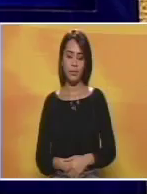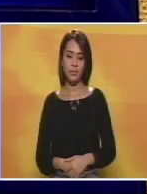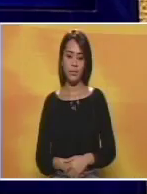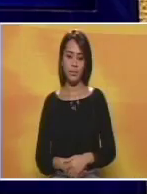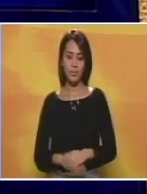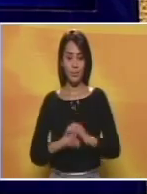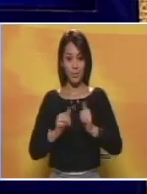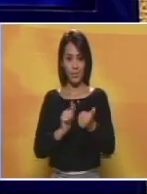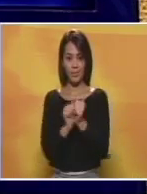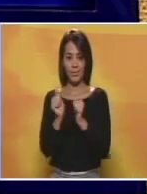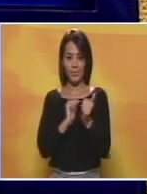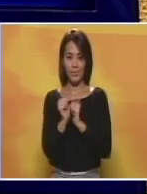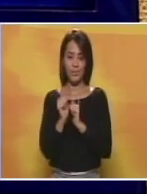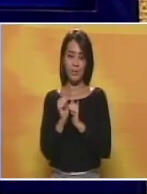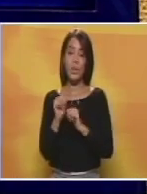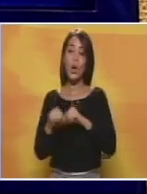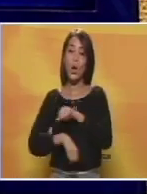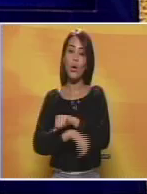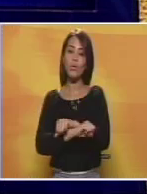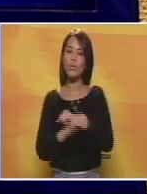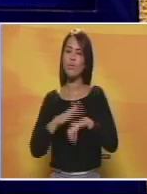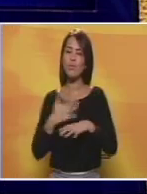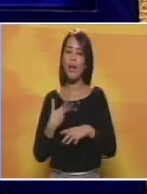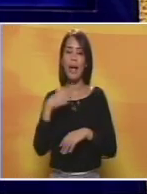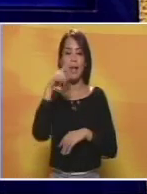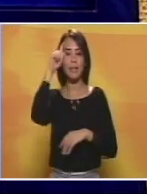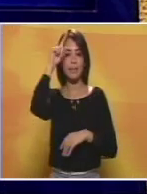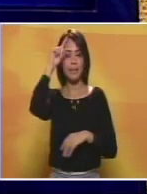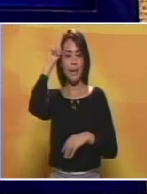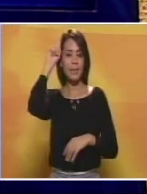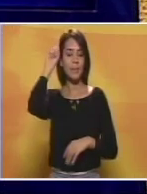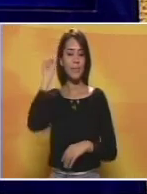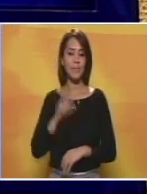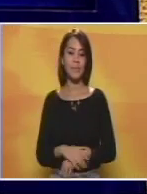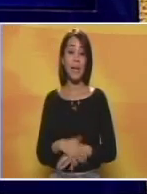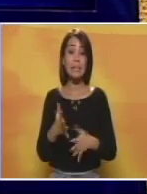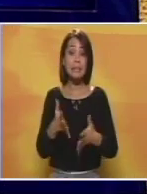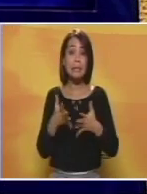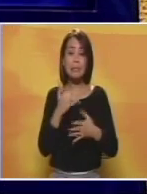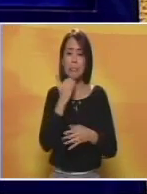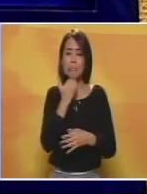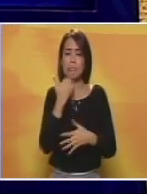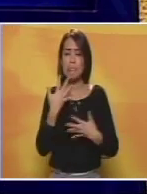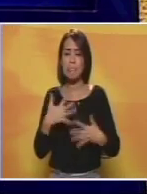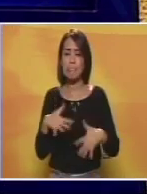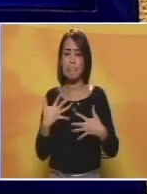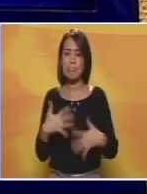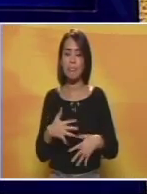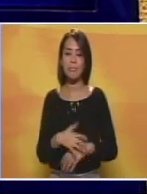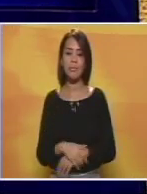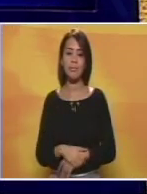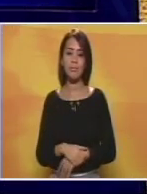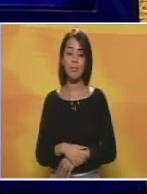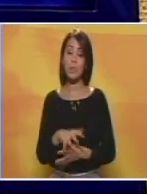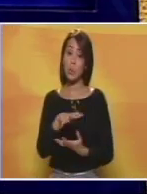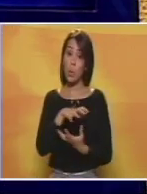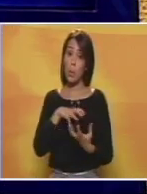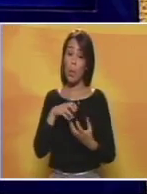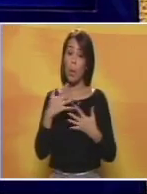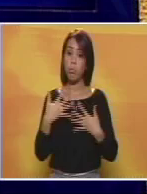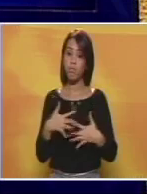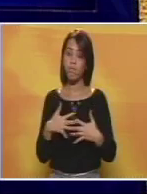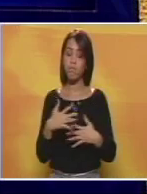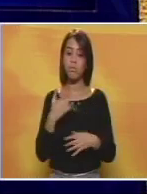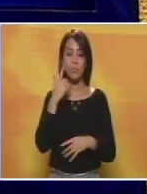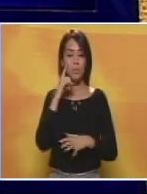Hola amigos, iniciamos los deportes con fútbol porque el Real Madrid se salvó sobre la raya y con bastante polémica de lo que